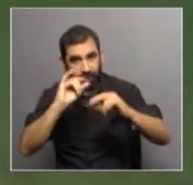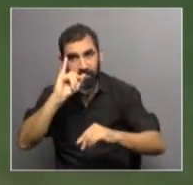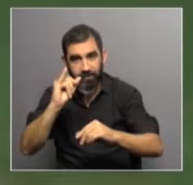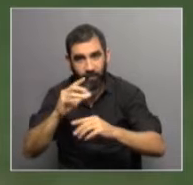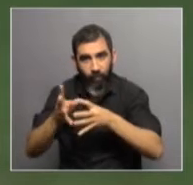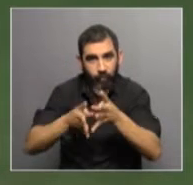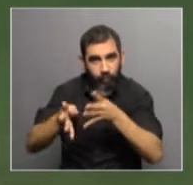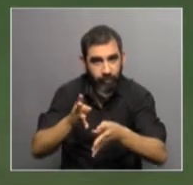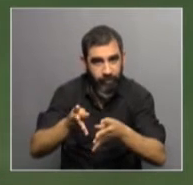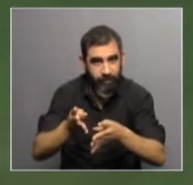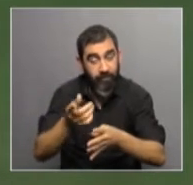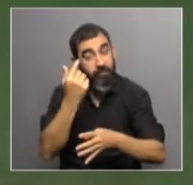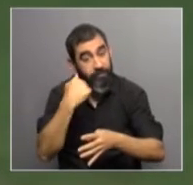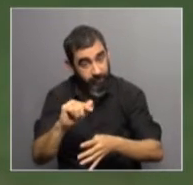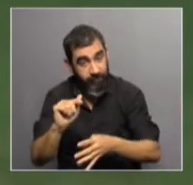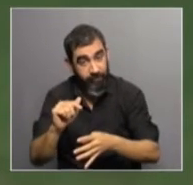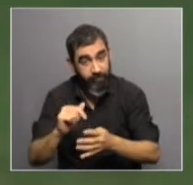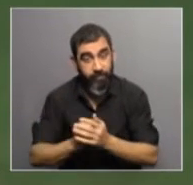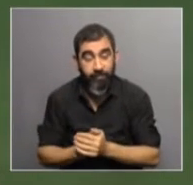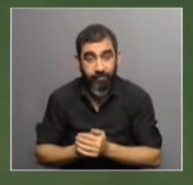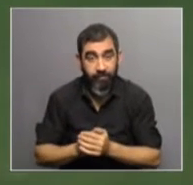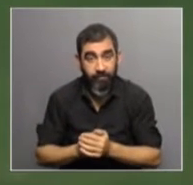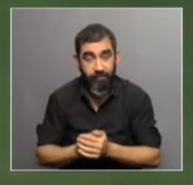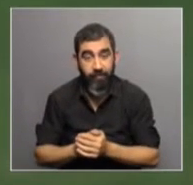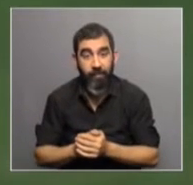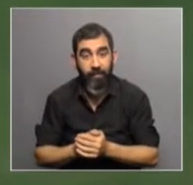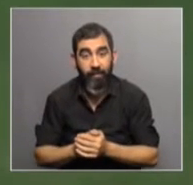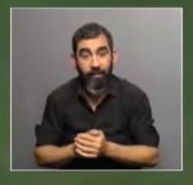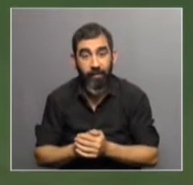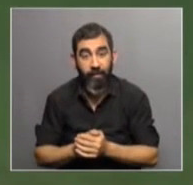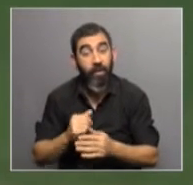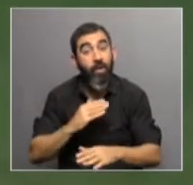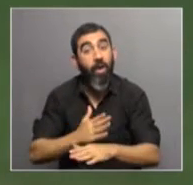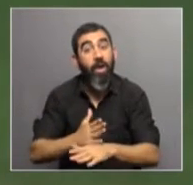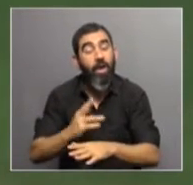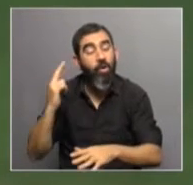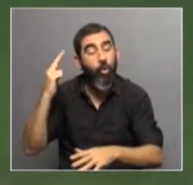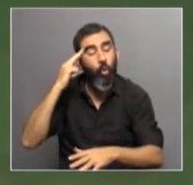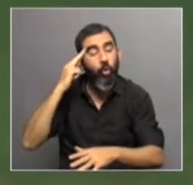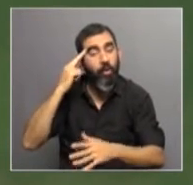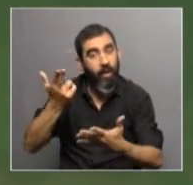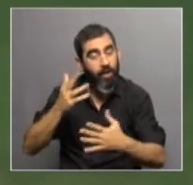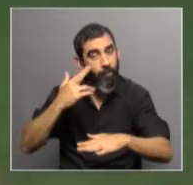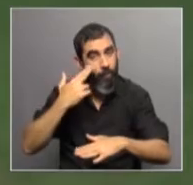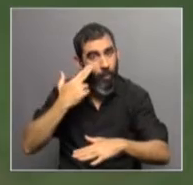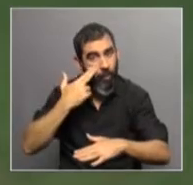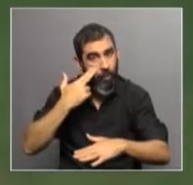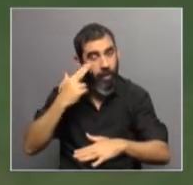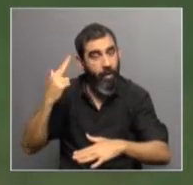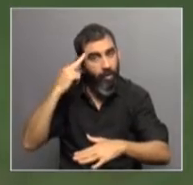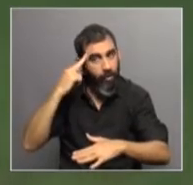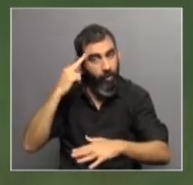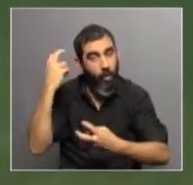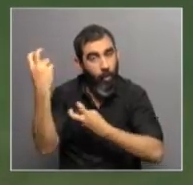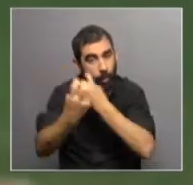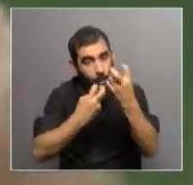accumbens. Es decir, es el efecto de la nostalgia, el de la